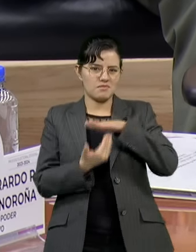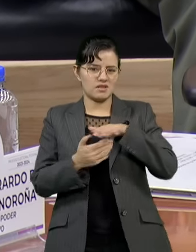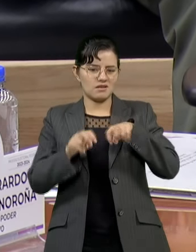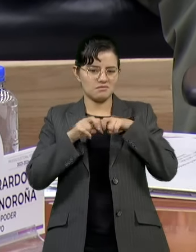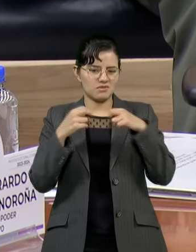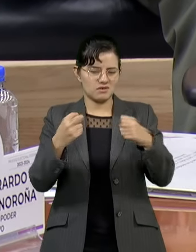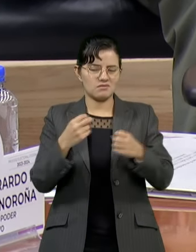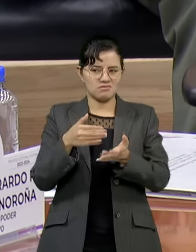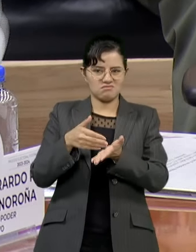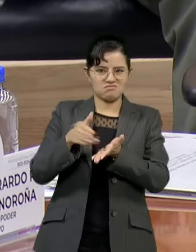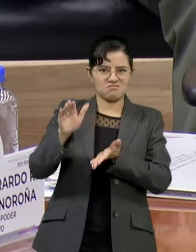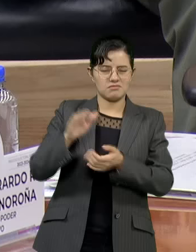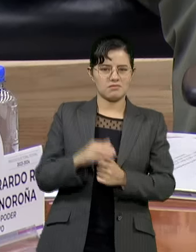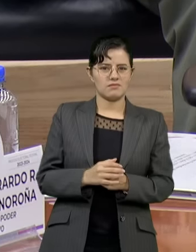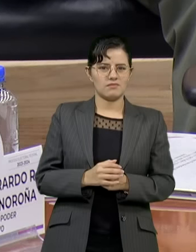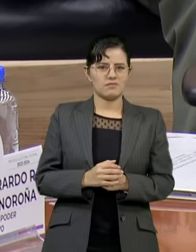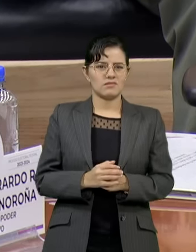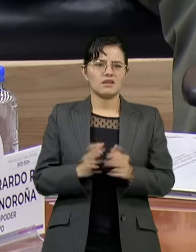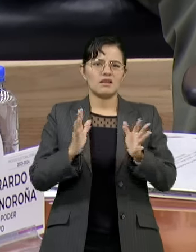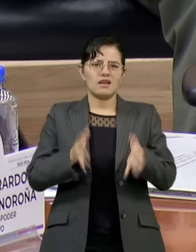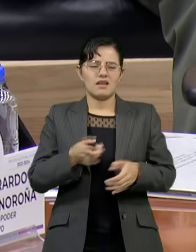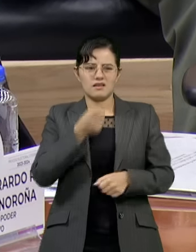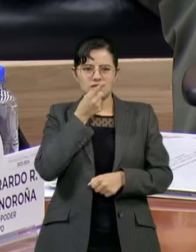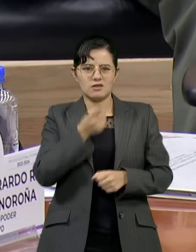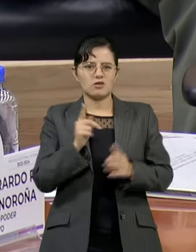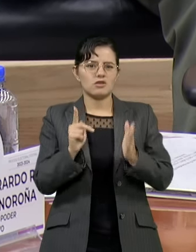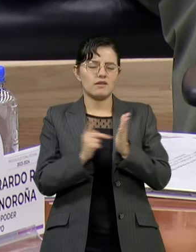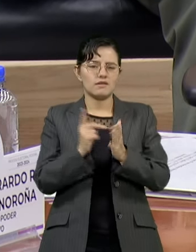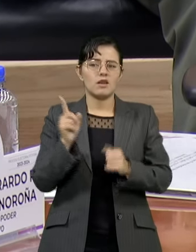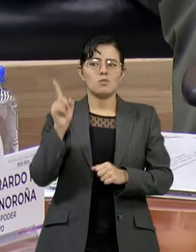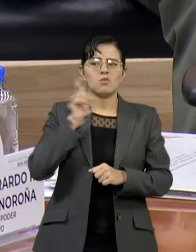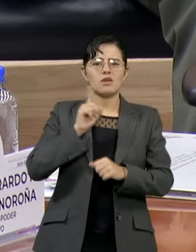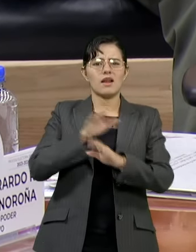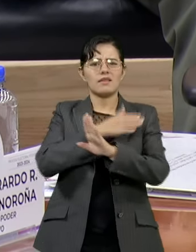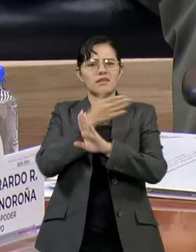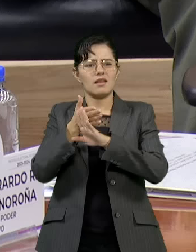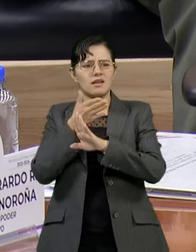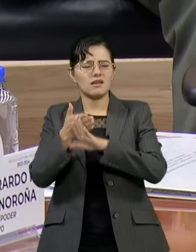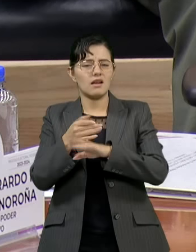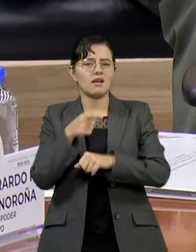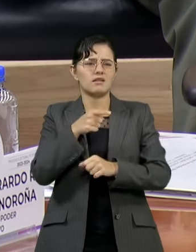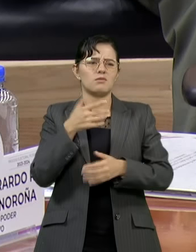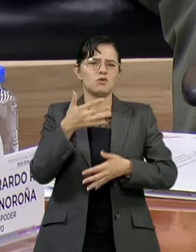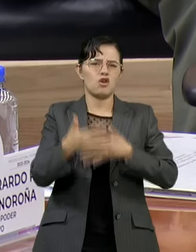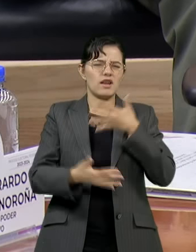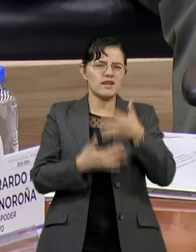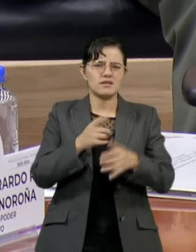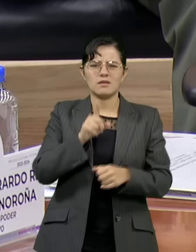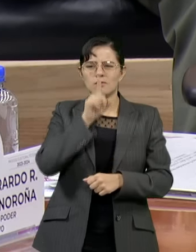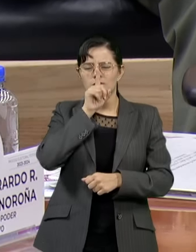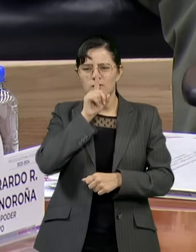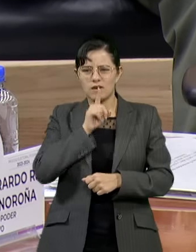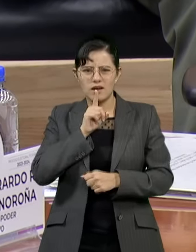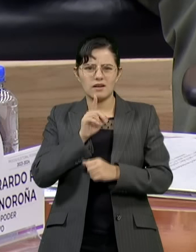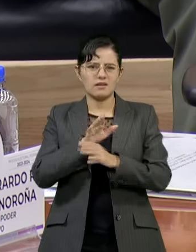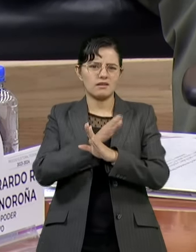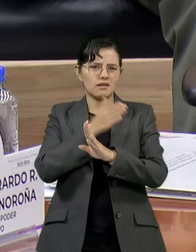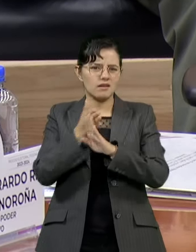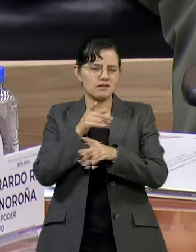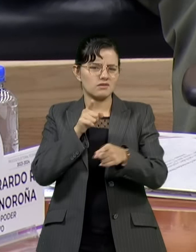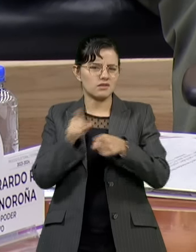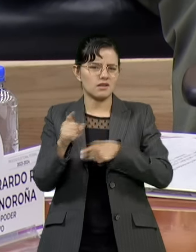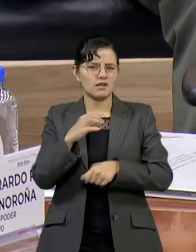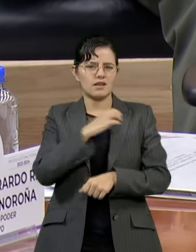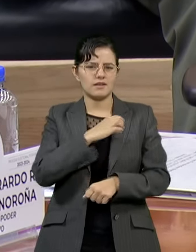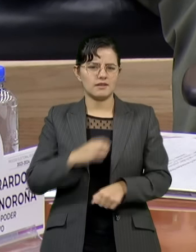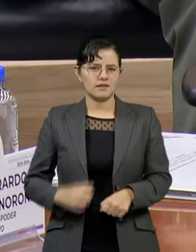otra vez es misógino es el violento se injuria todo el tiempo a nuestra candidata